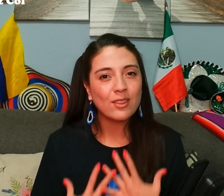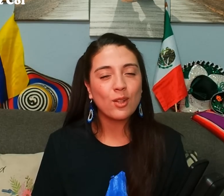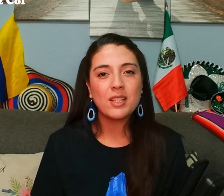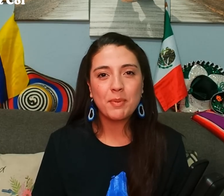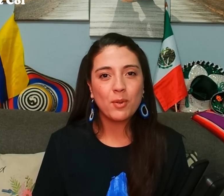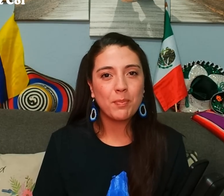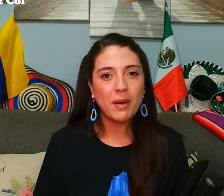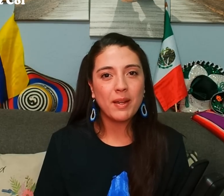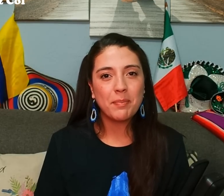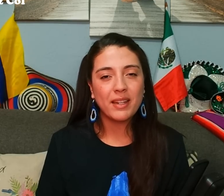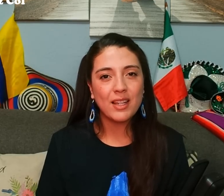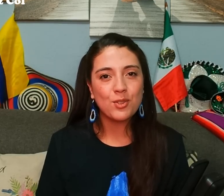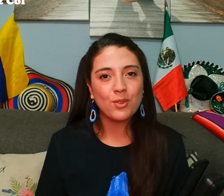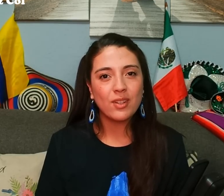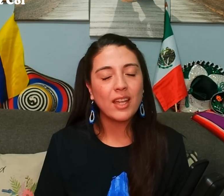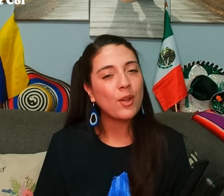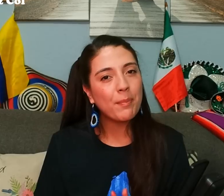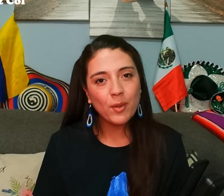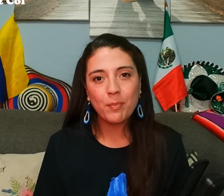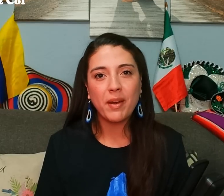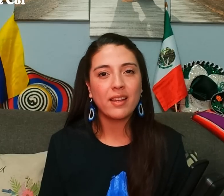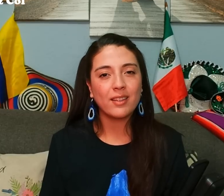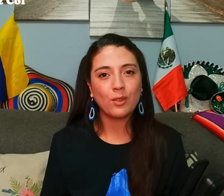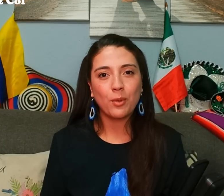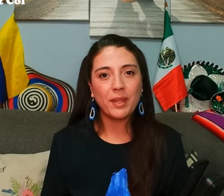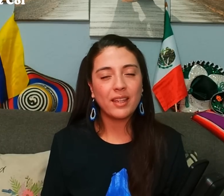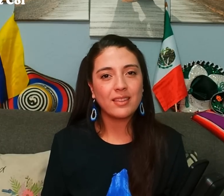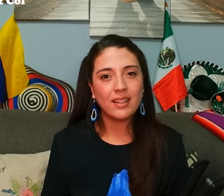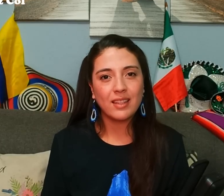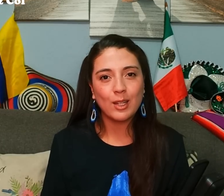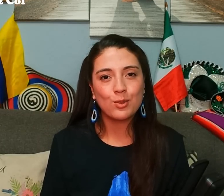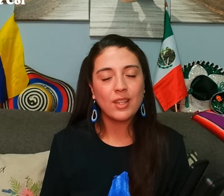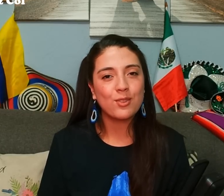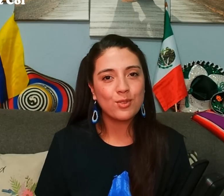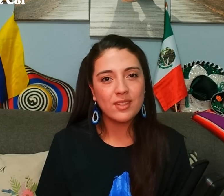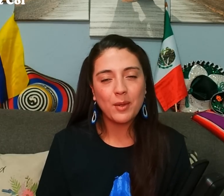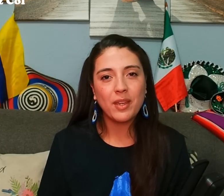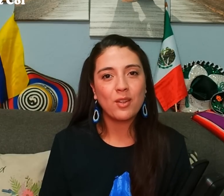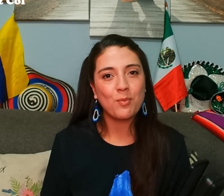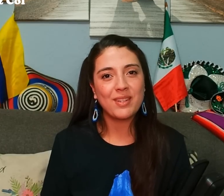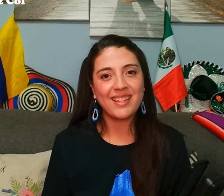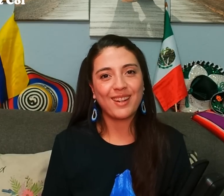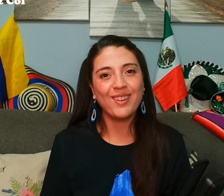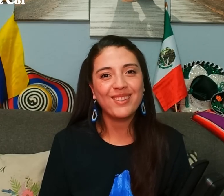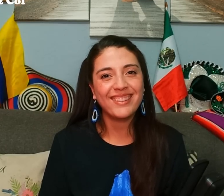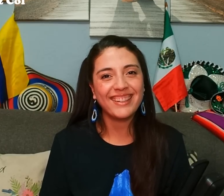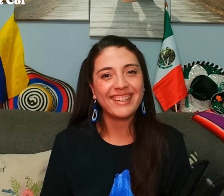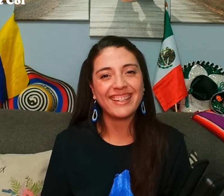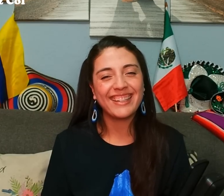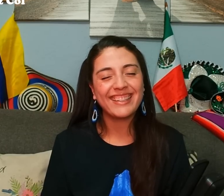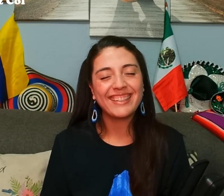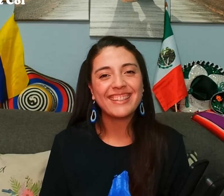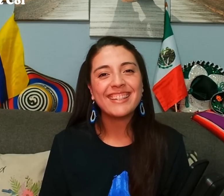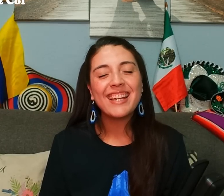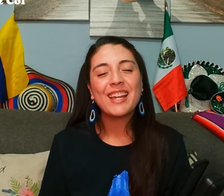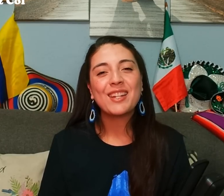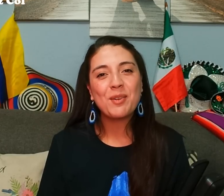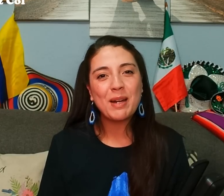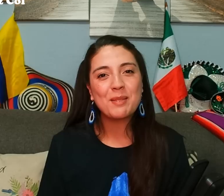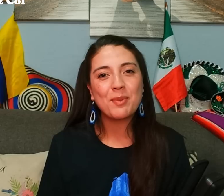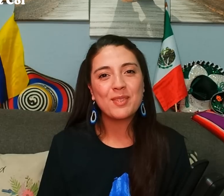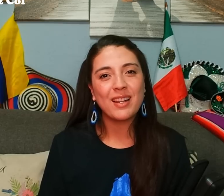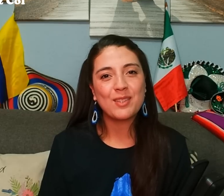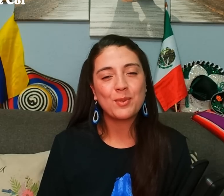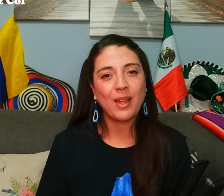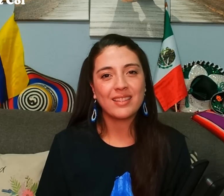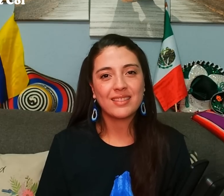era que tanto les preocupaba el penacho, que no se preocuparan, que todo bien, que tranquilos, que ellos sí sabían cómo hacerlo. No